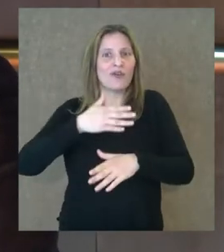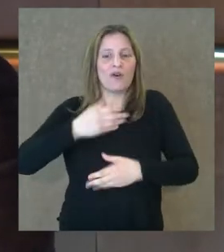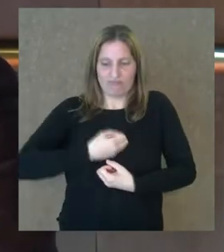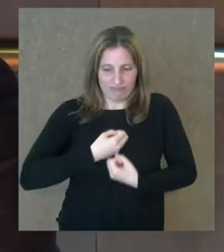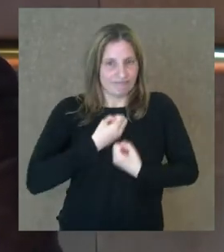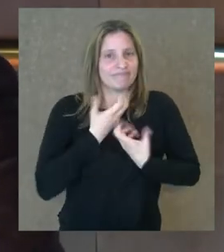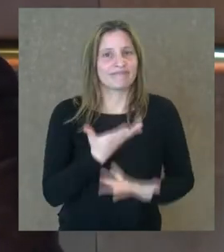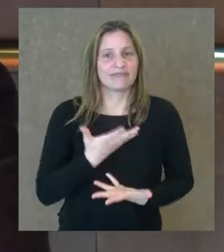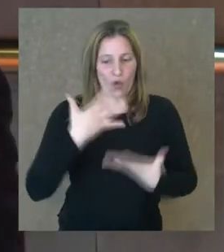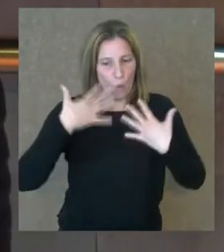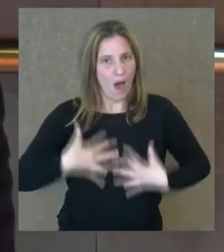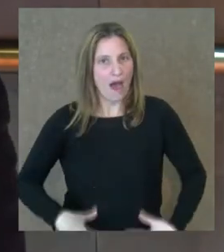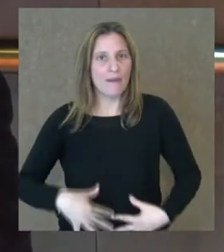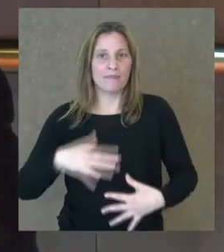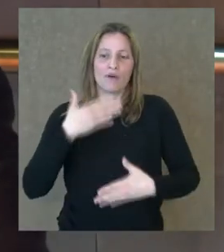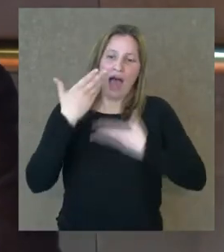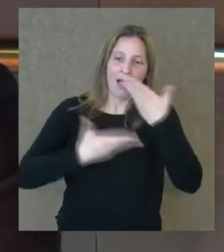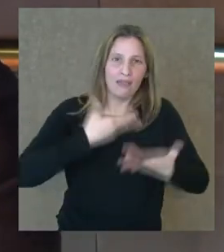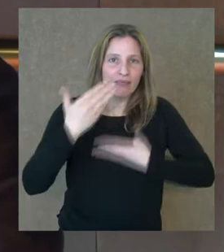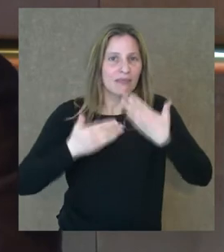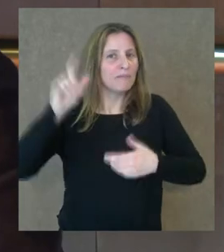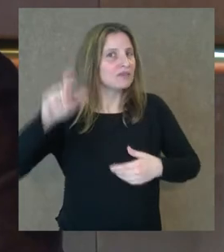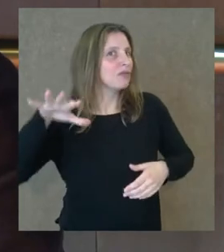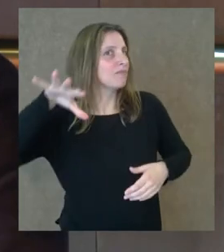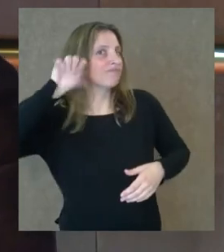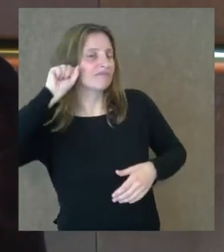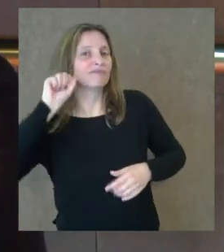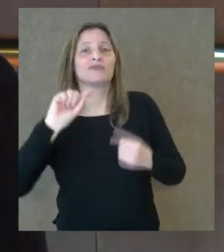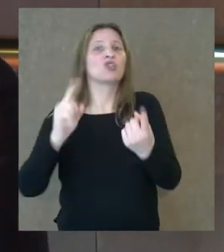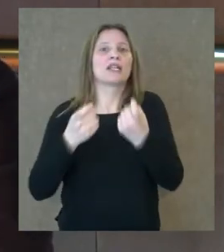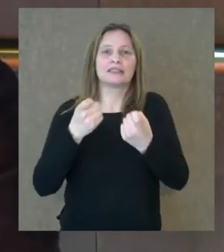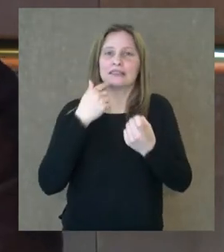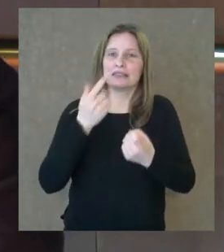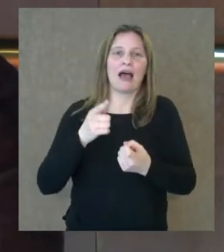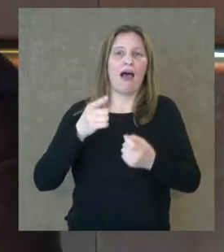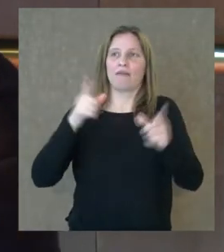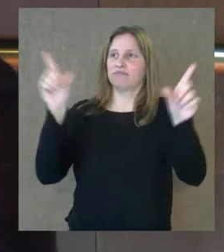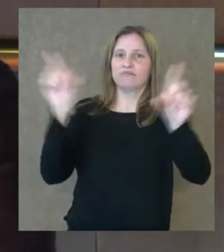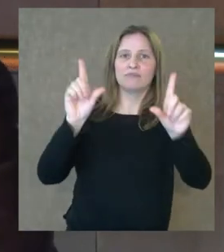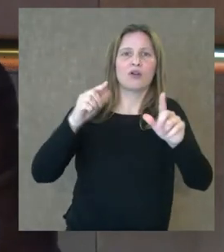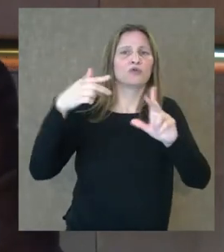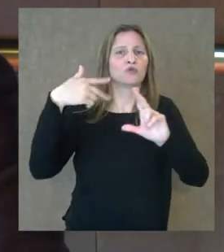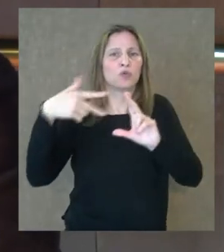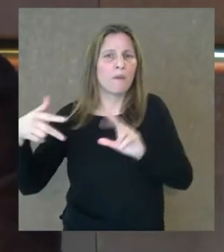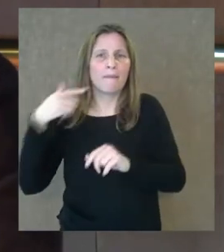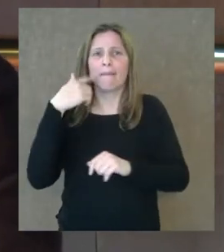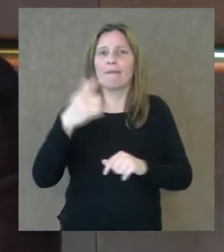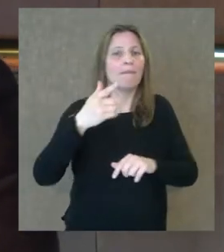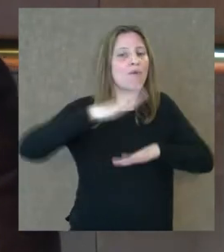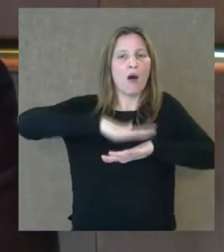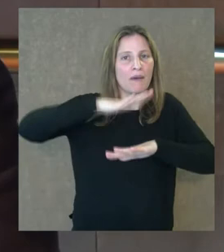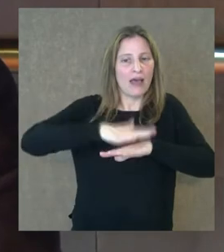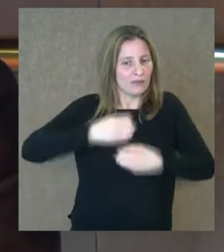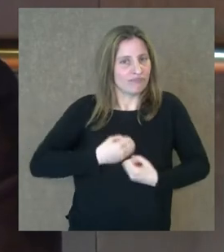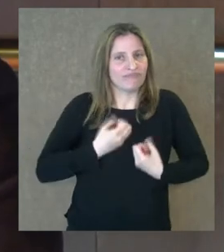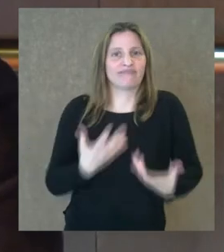la voz del cuerpo del cantante directamente al oído del espectador sin mediar ni amplificación y transmisiones es un espectáculo